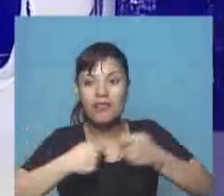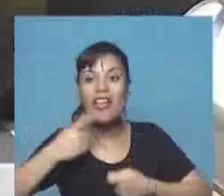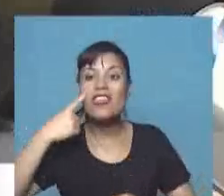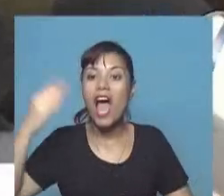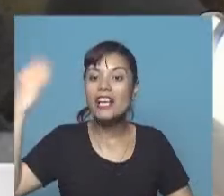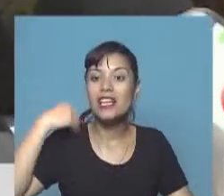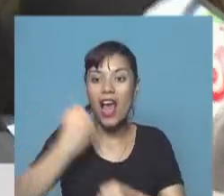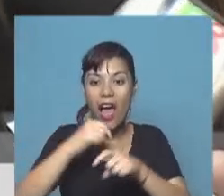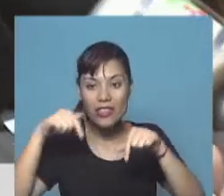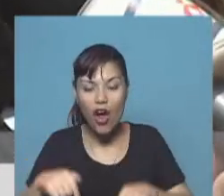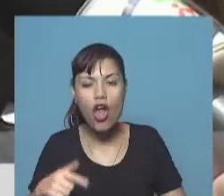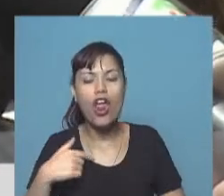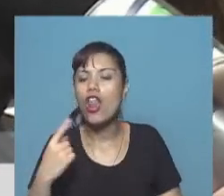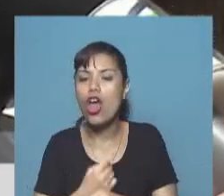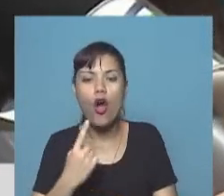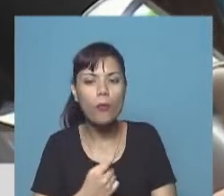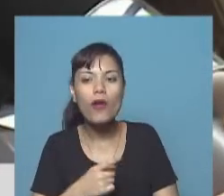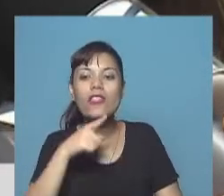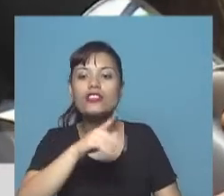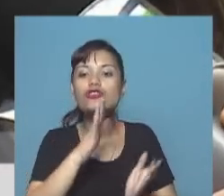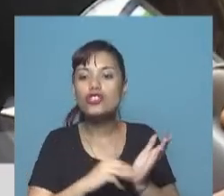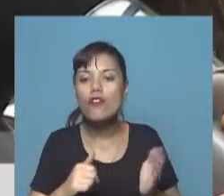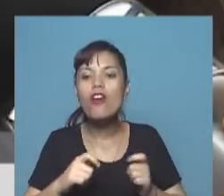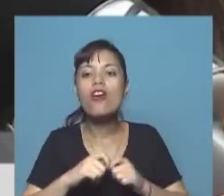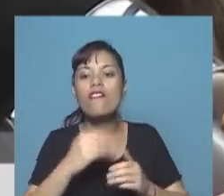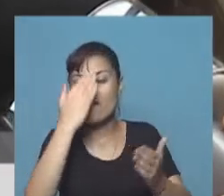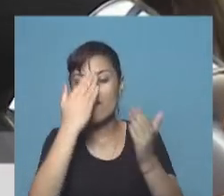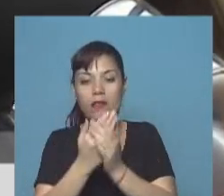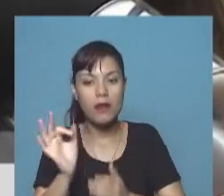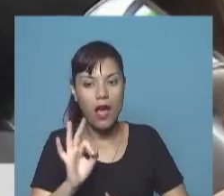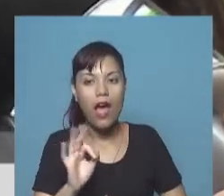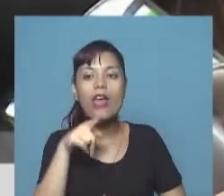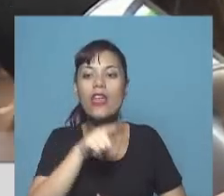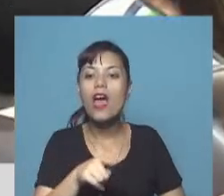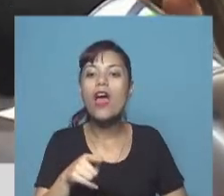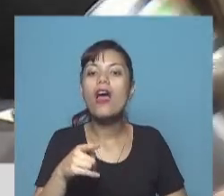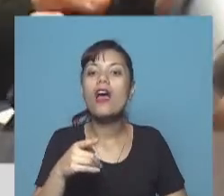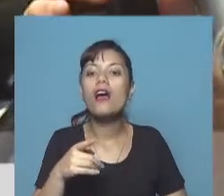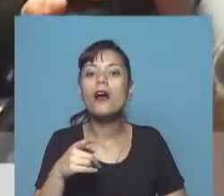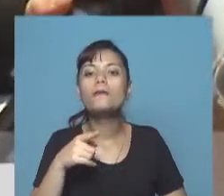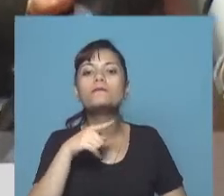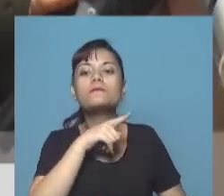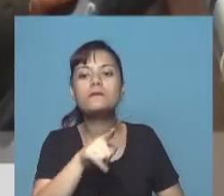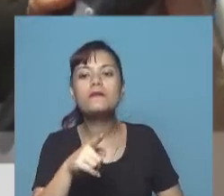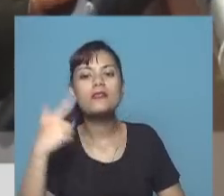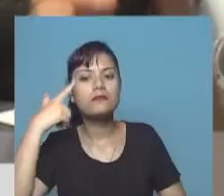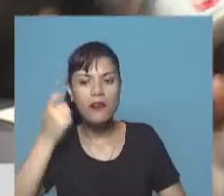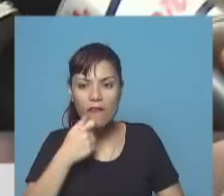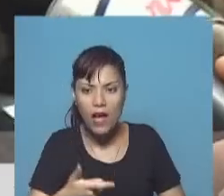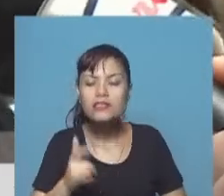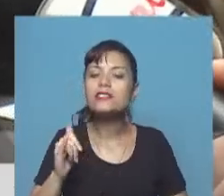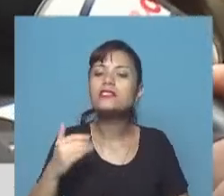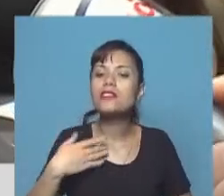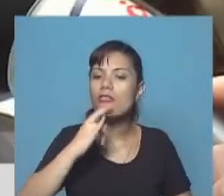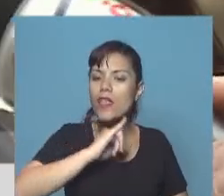hasta este momento, no podemos dar cuenta de que se trató de un enfrentamiento, ¿sí? Sino que estamos... ¿Pero usted es un caso de gatillo fácil?